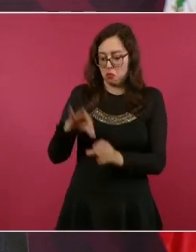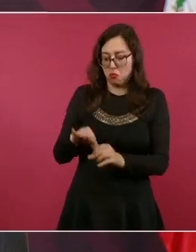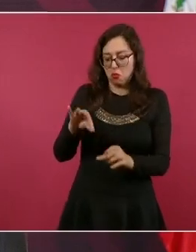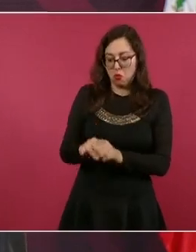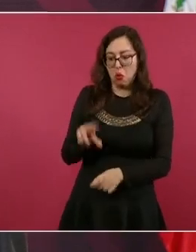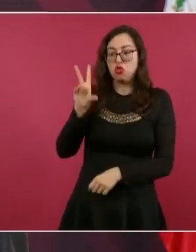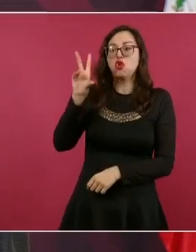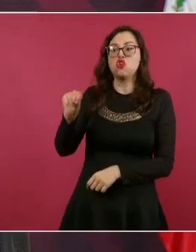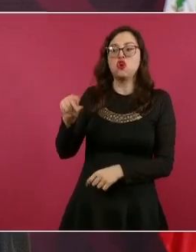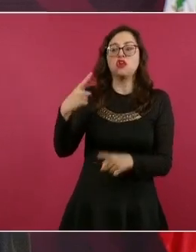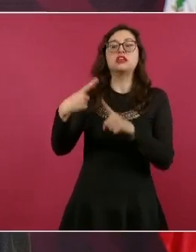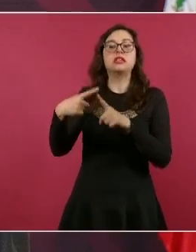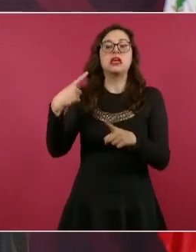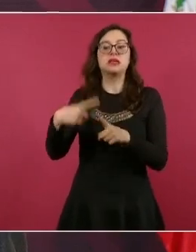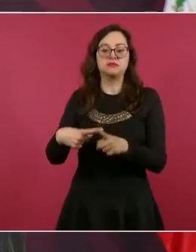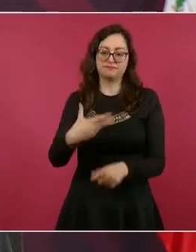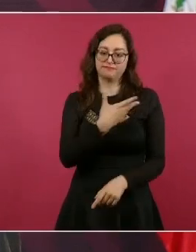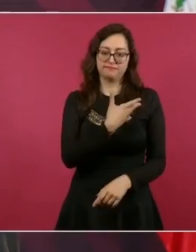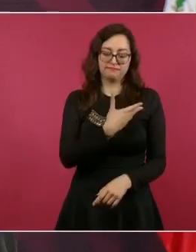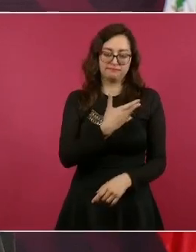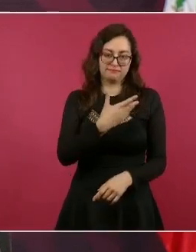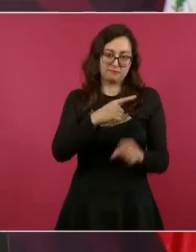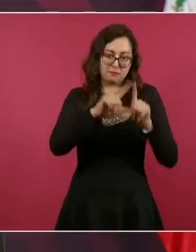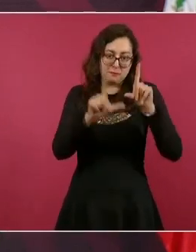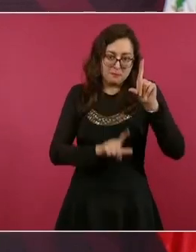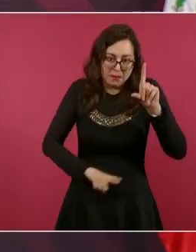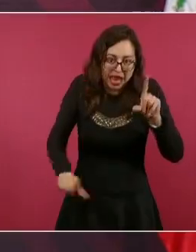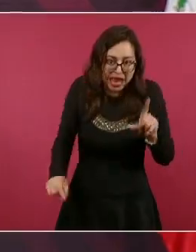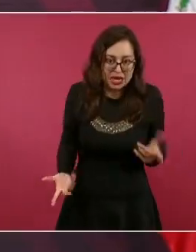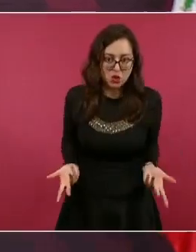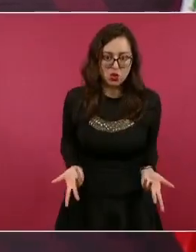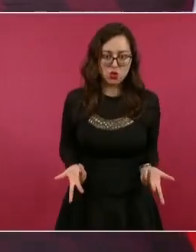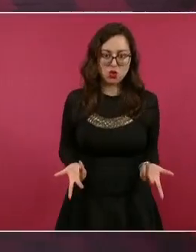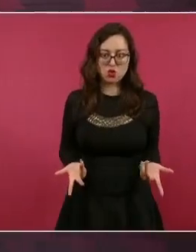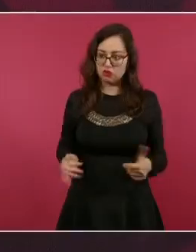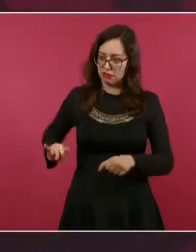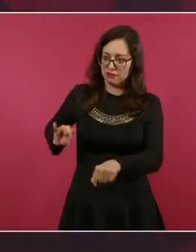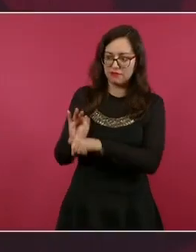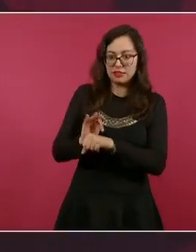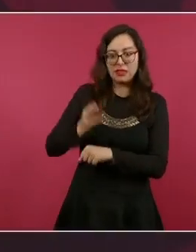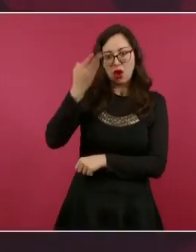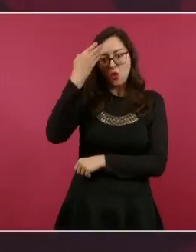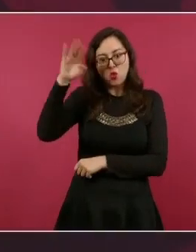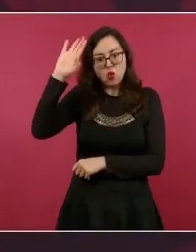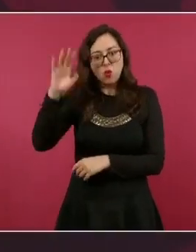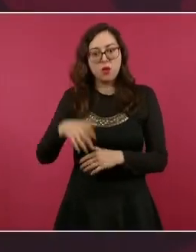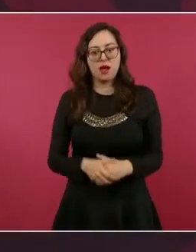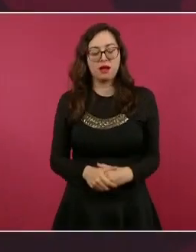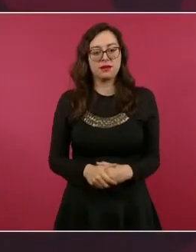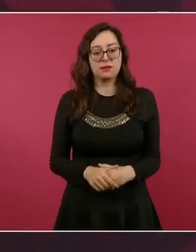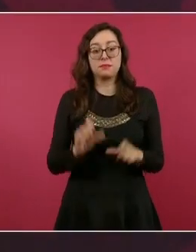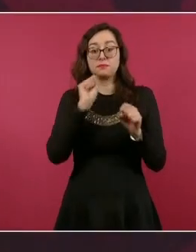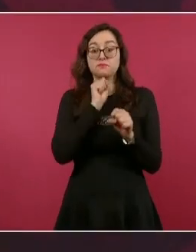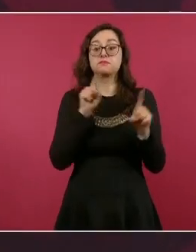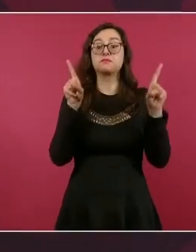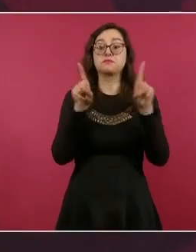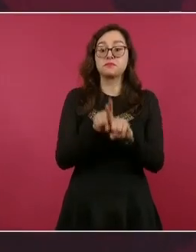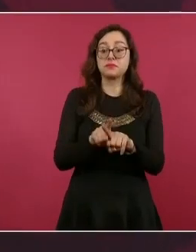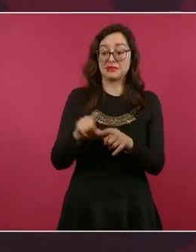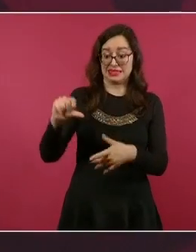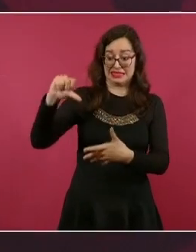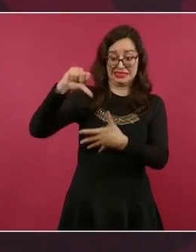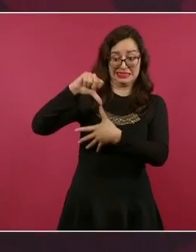Eso somos en política exterior. Los momentos de las dictaduras de América del Sur, que tanto